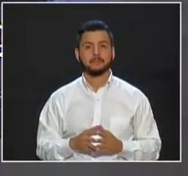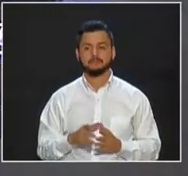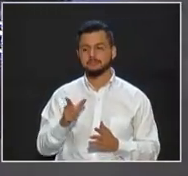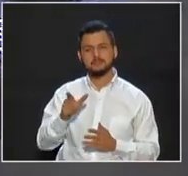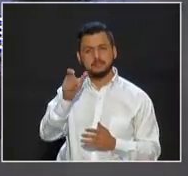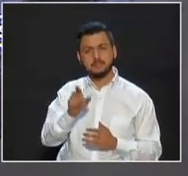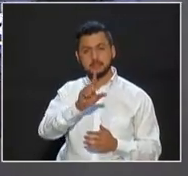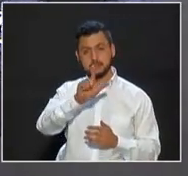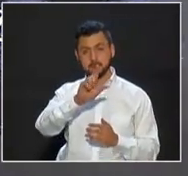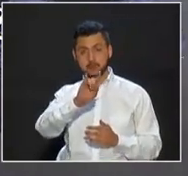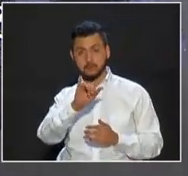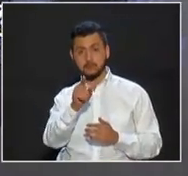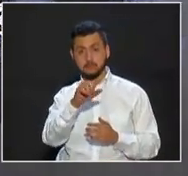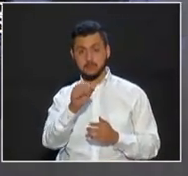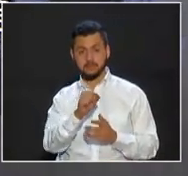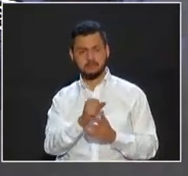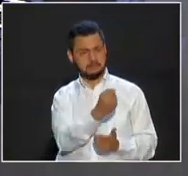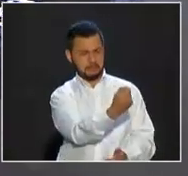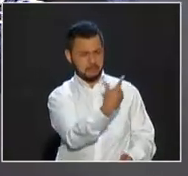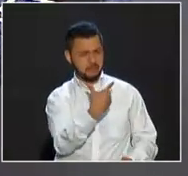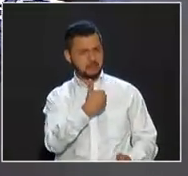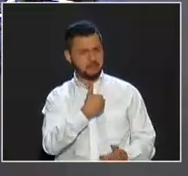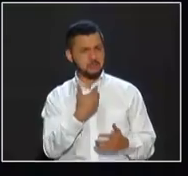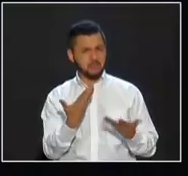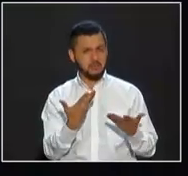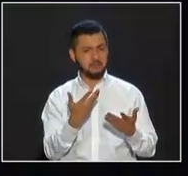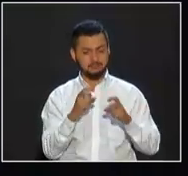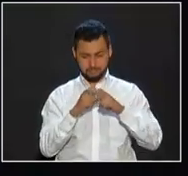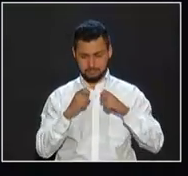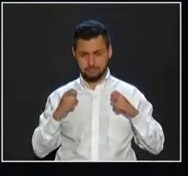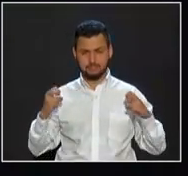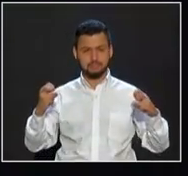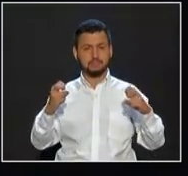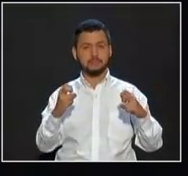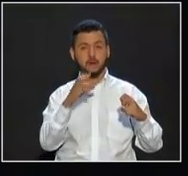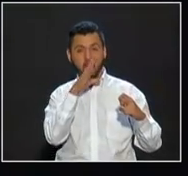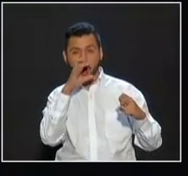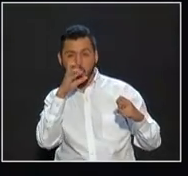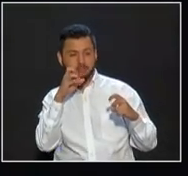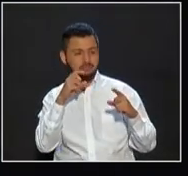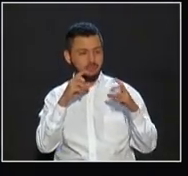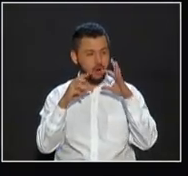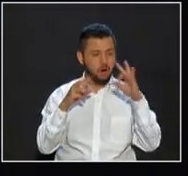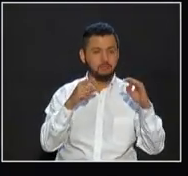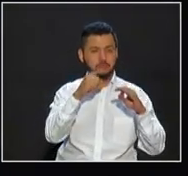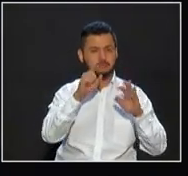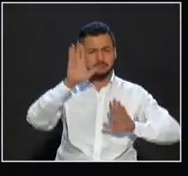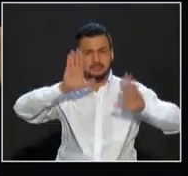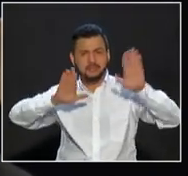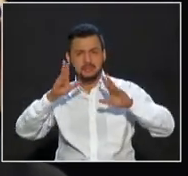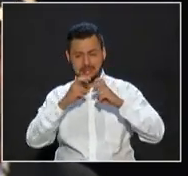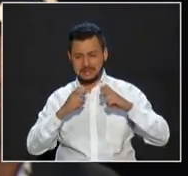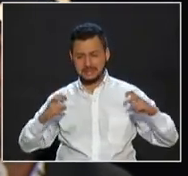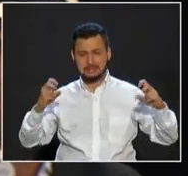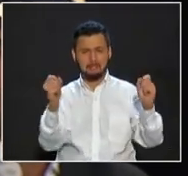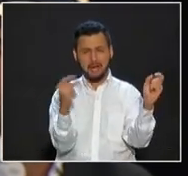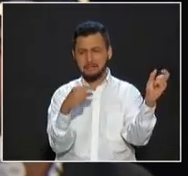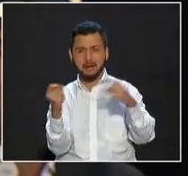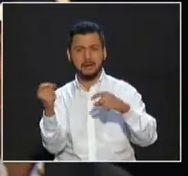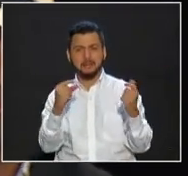fue fundamental porque ya empieza a perfilarse las diferencias que hay aquí en los candidatos cuando los mismos con las mismas